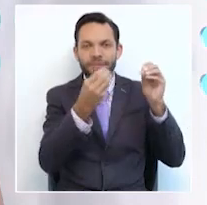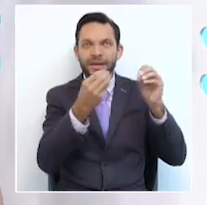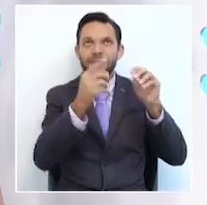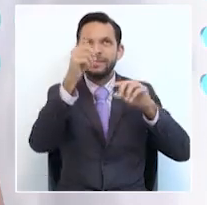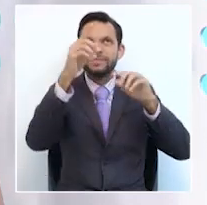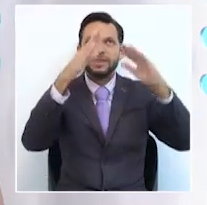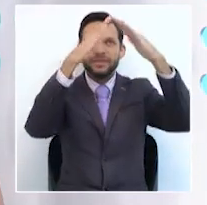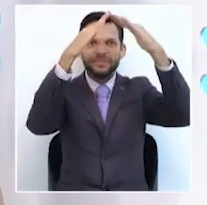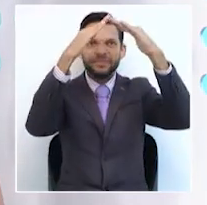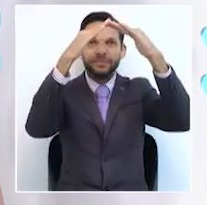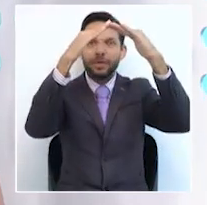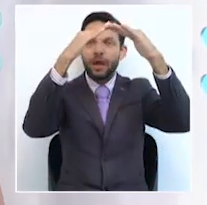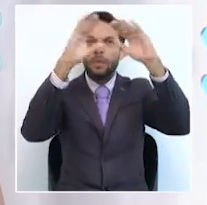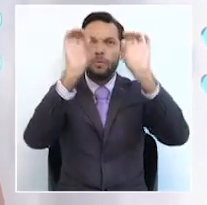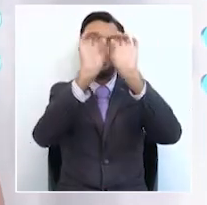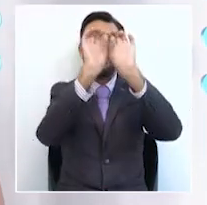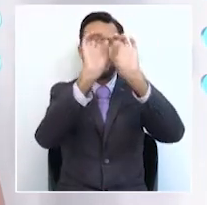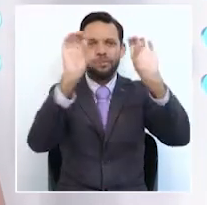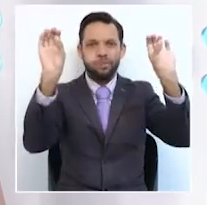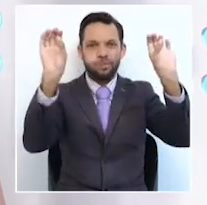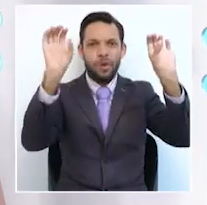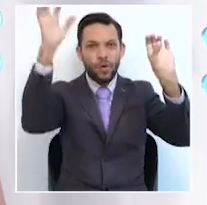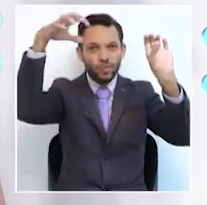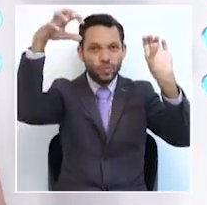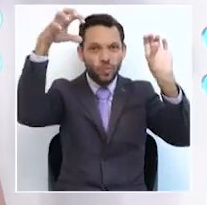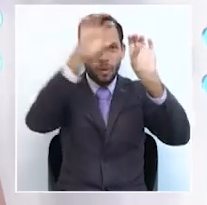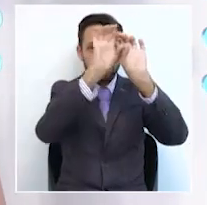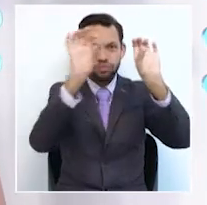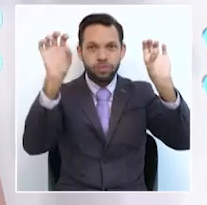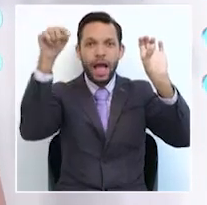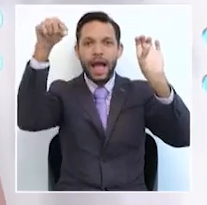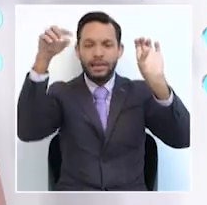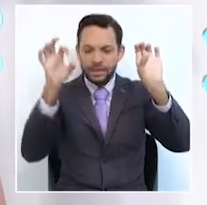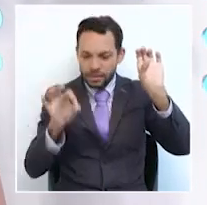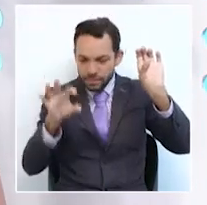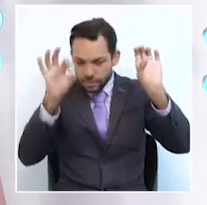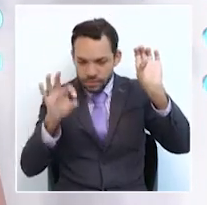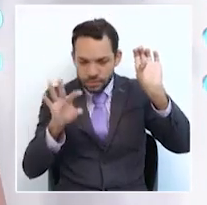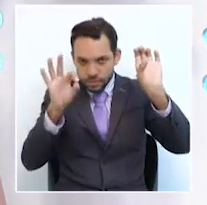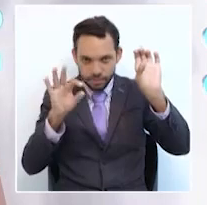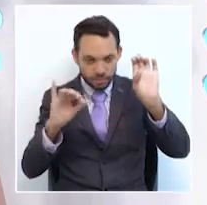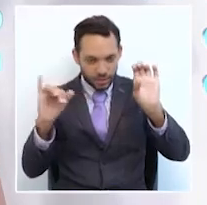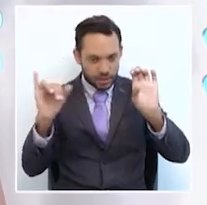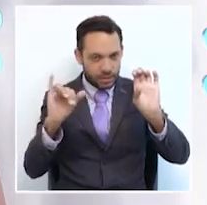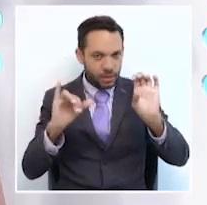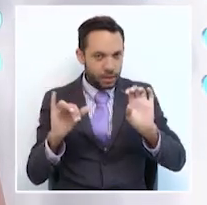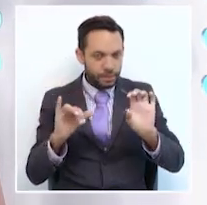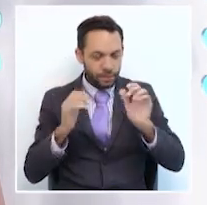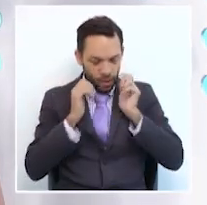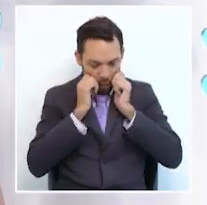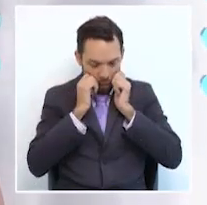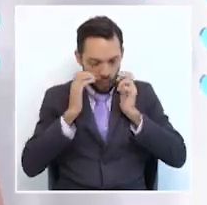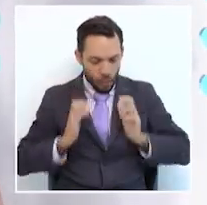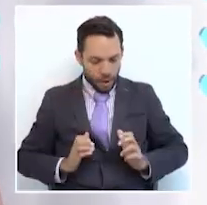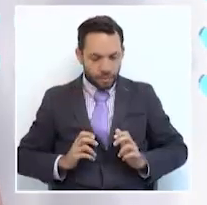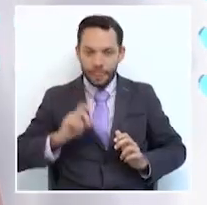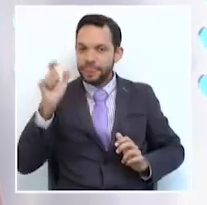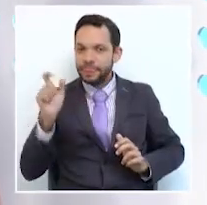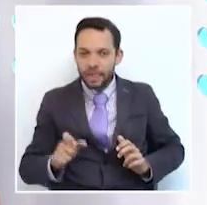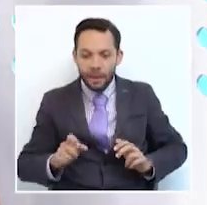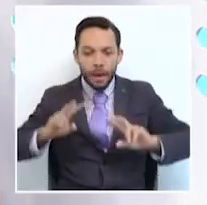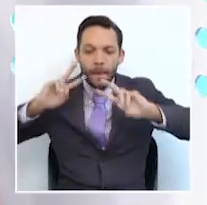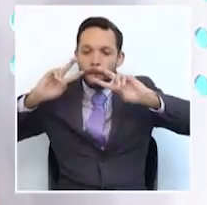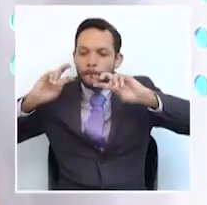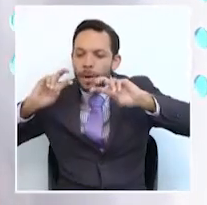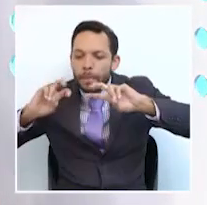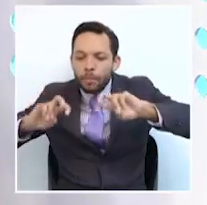del superbowl yo no encuentro la gotera está lejos así es esto tal cual es el cuerpo humano no crean que el